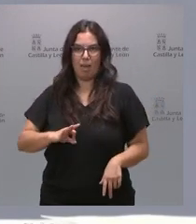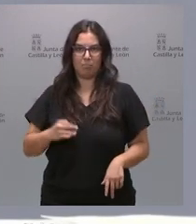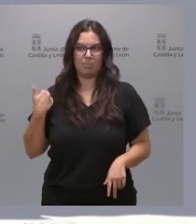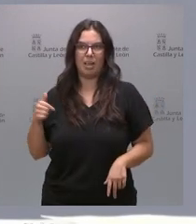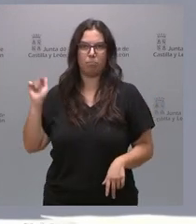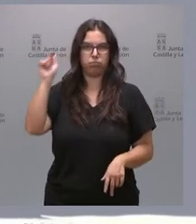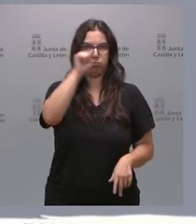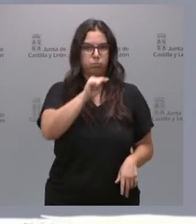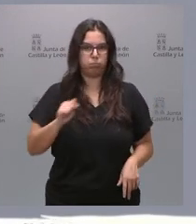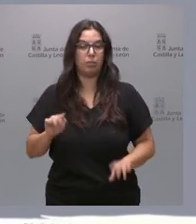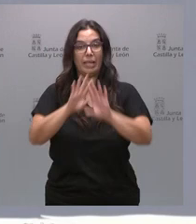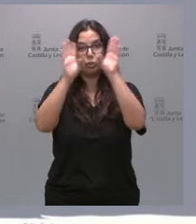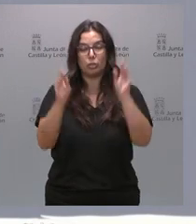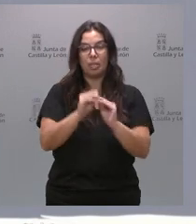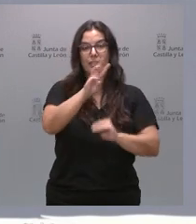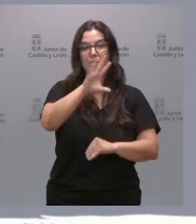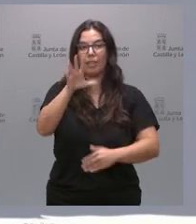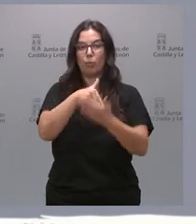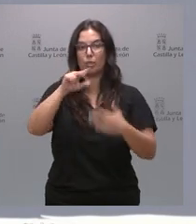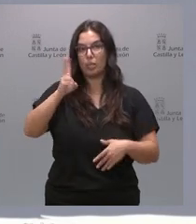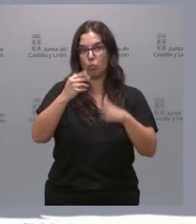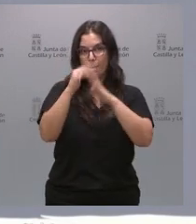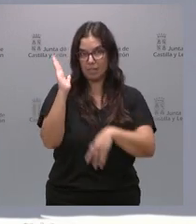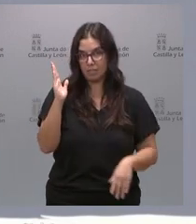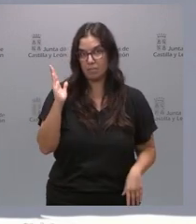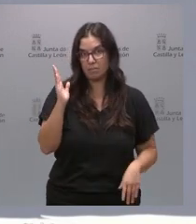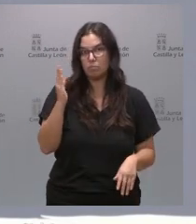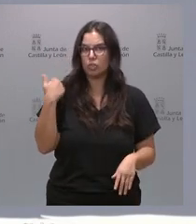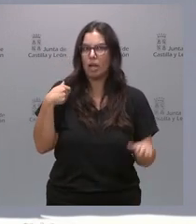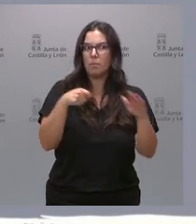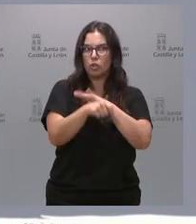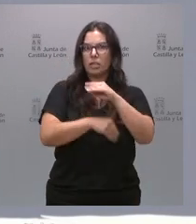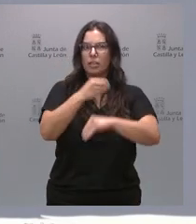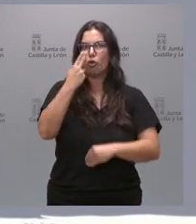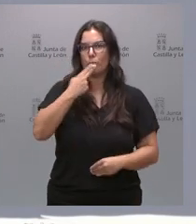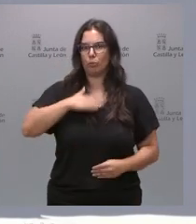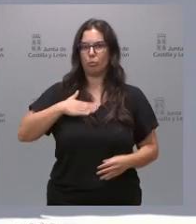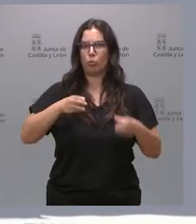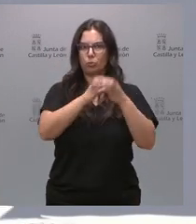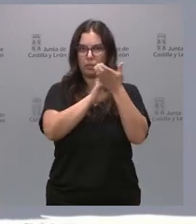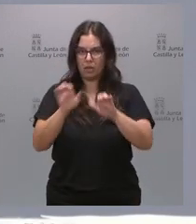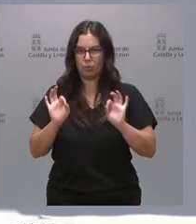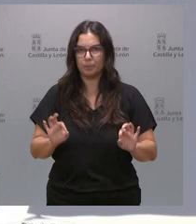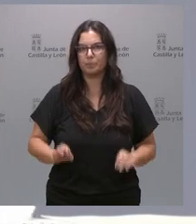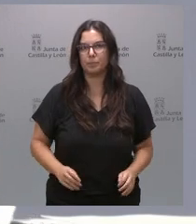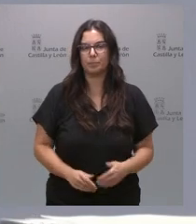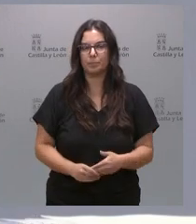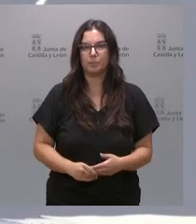con un importe superior a los 35 millones de euros Por recibir estas inversiones que es el compromiso de la junta de castilla